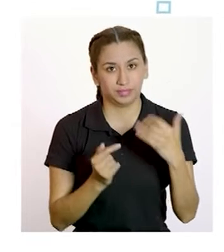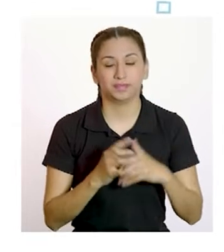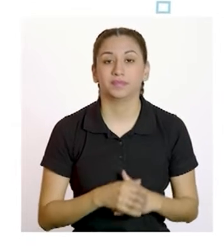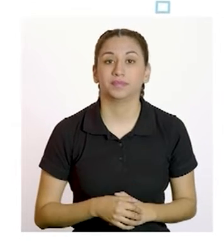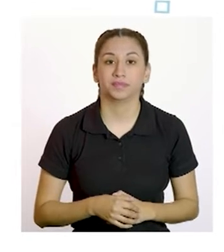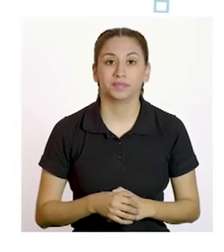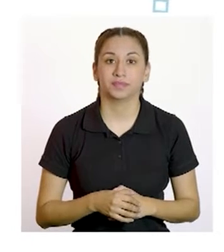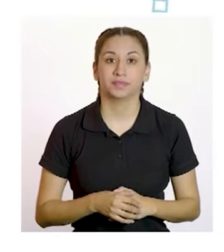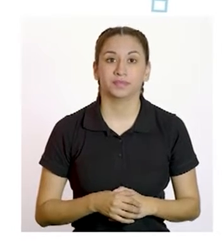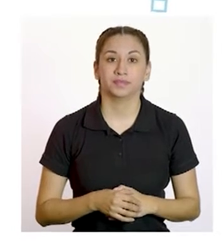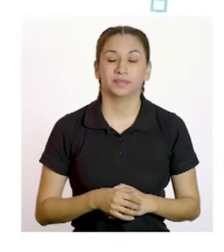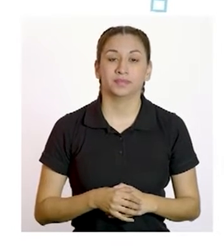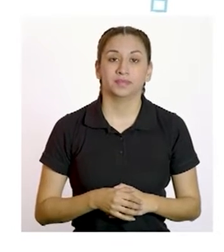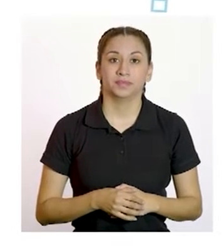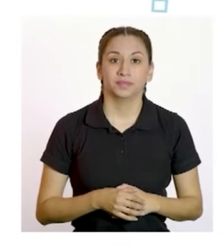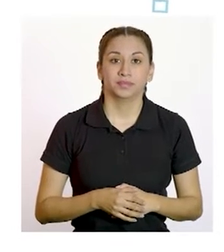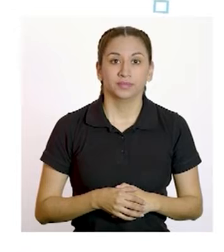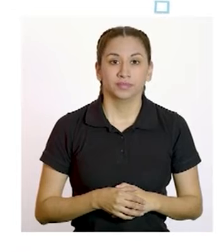etc.